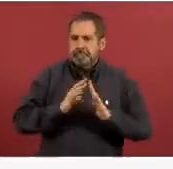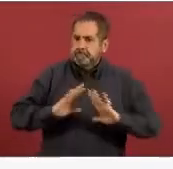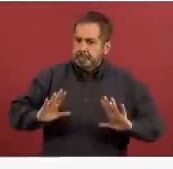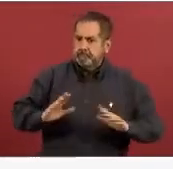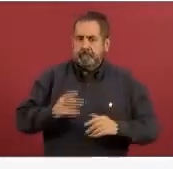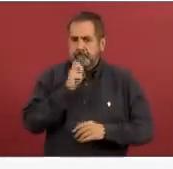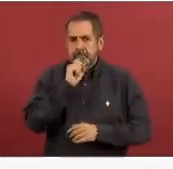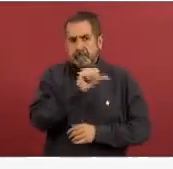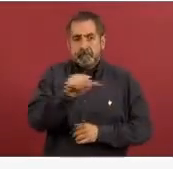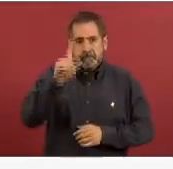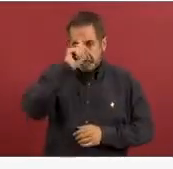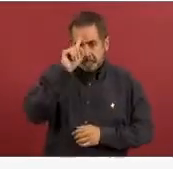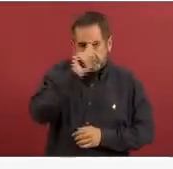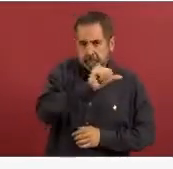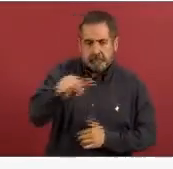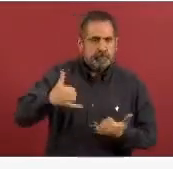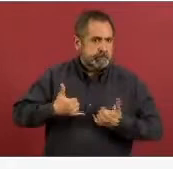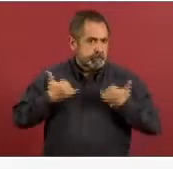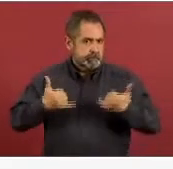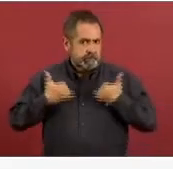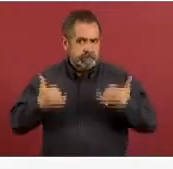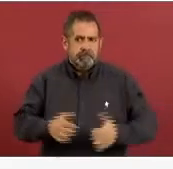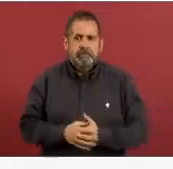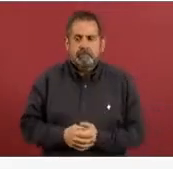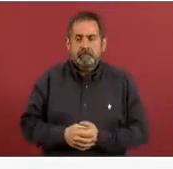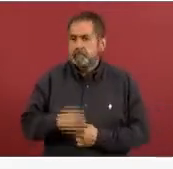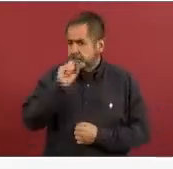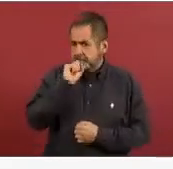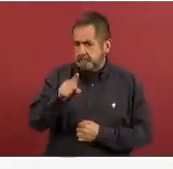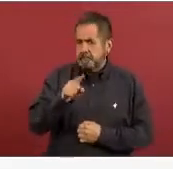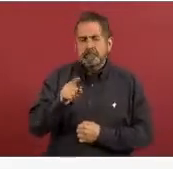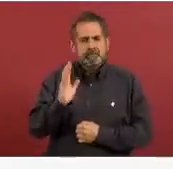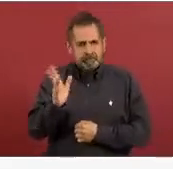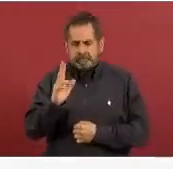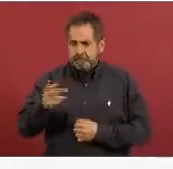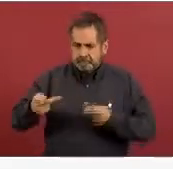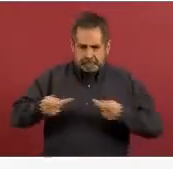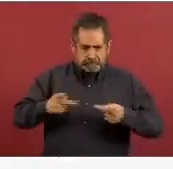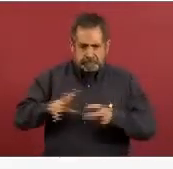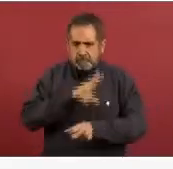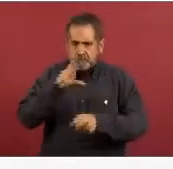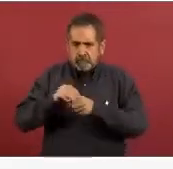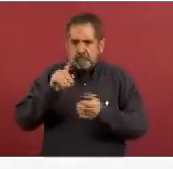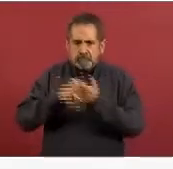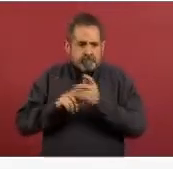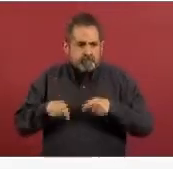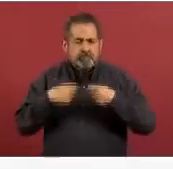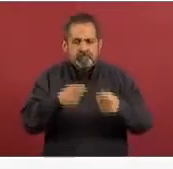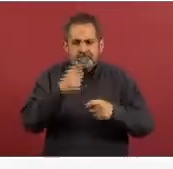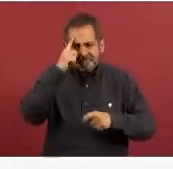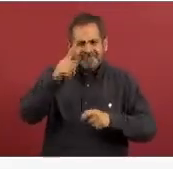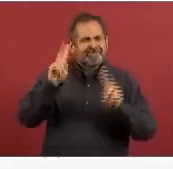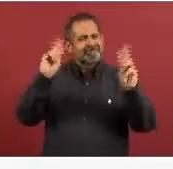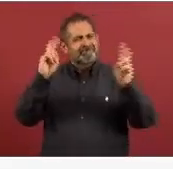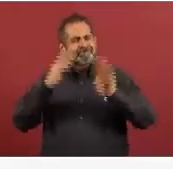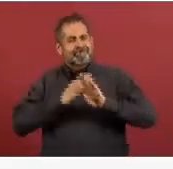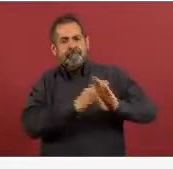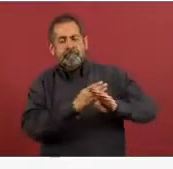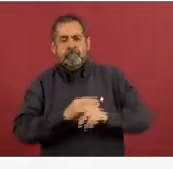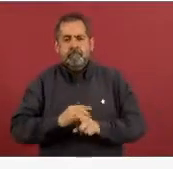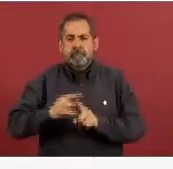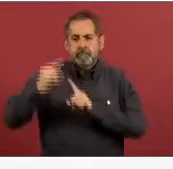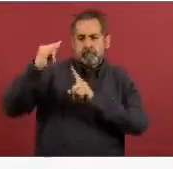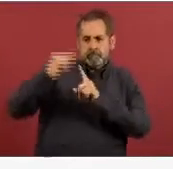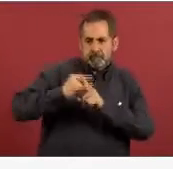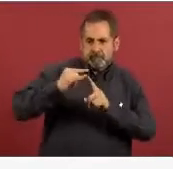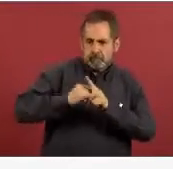De igual forma, estamos preparados para garantizar el acceso a métodos de barrera, el condón masculino y